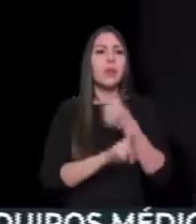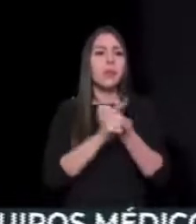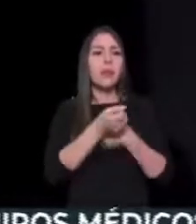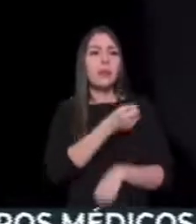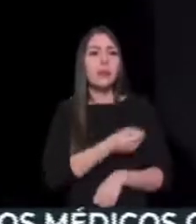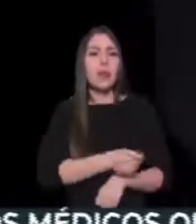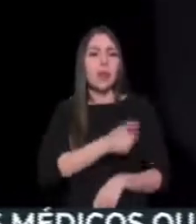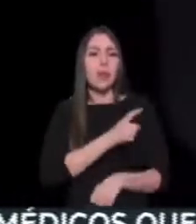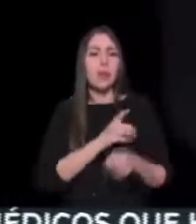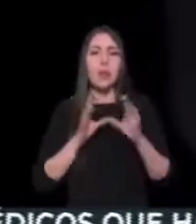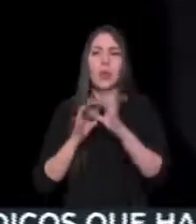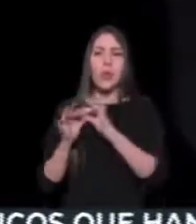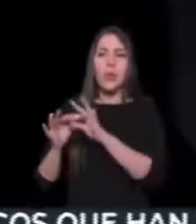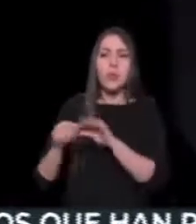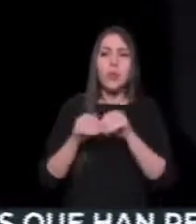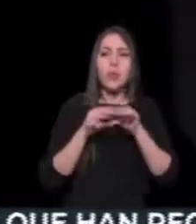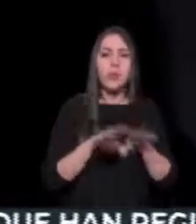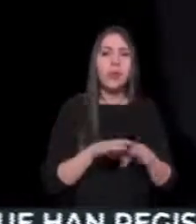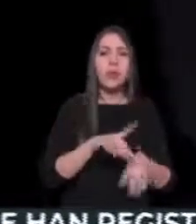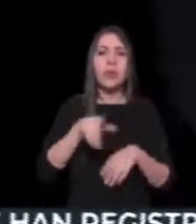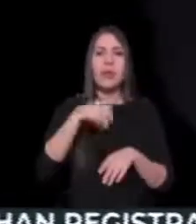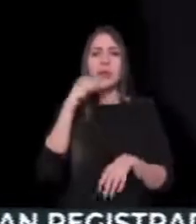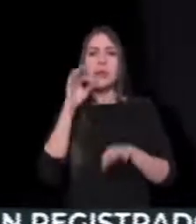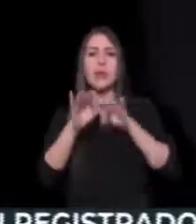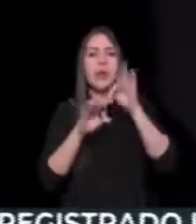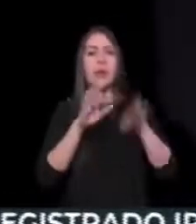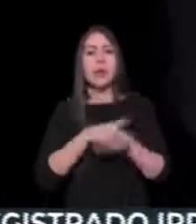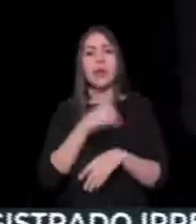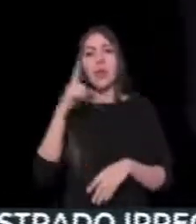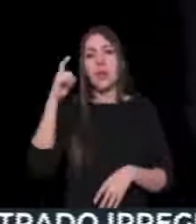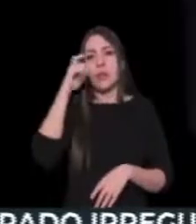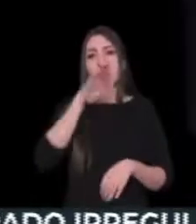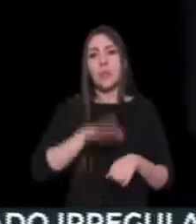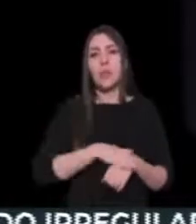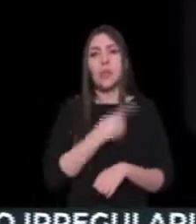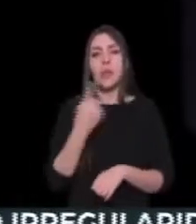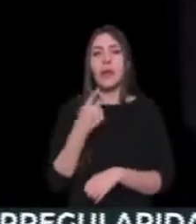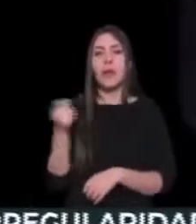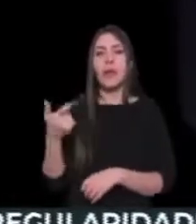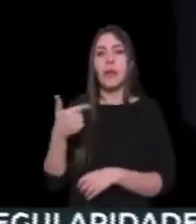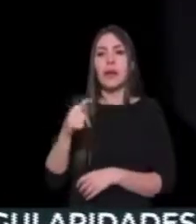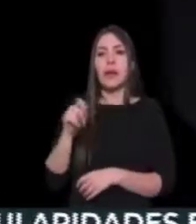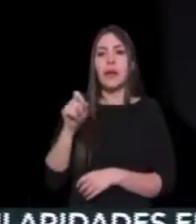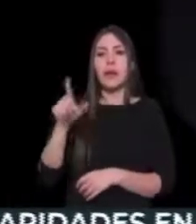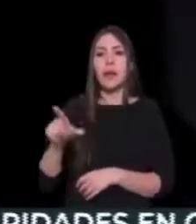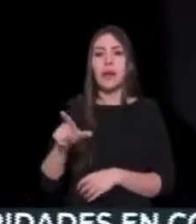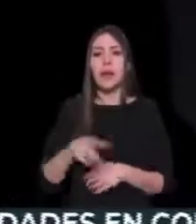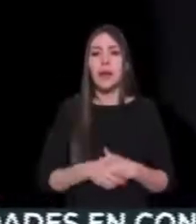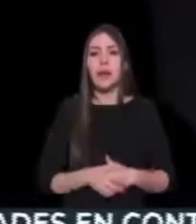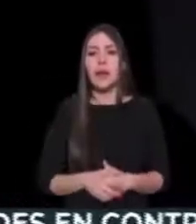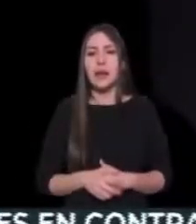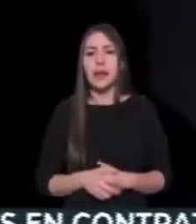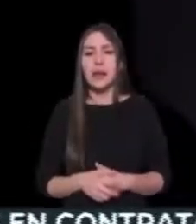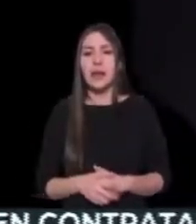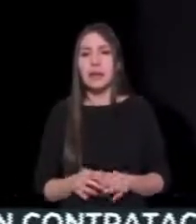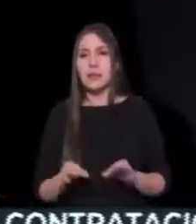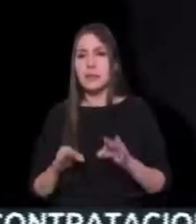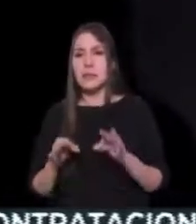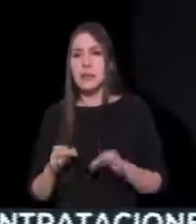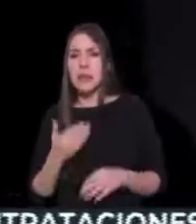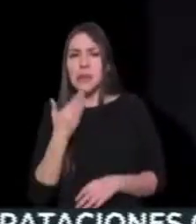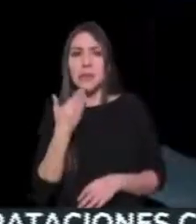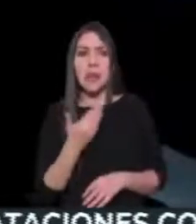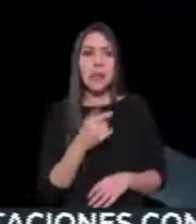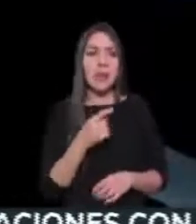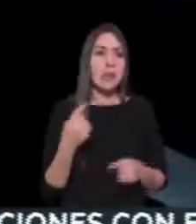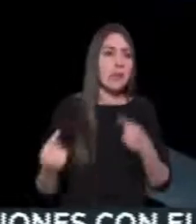además pues, empezó a resultar muy difícil porque resulta que el doctor Hugo López-Gatell daba muy puntuales